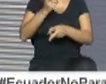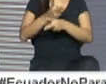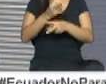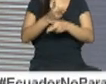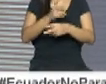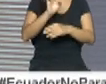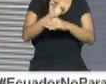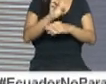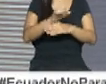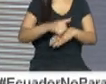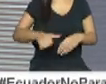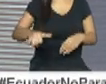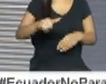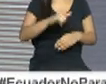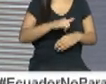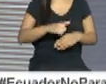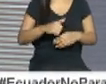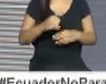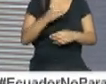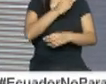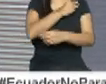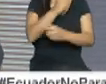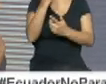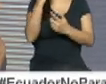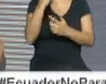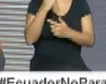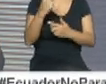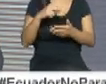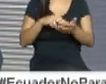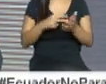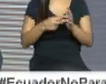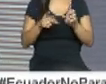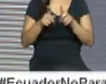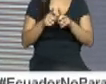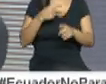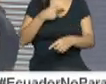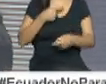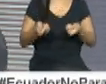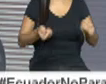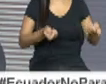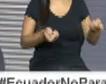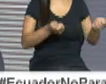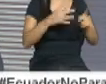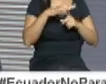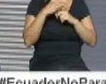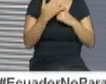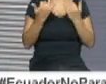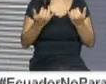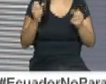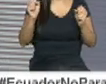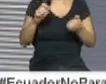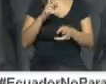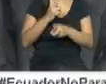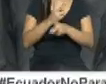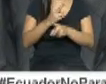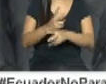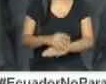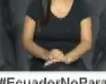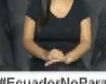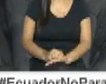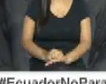posibilidad de que las Fuerzas Armadas sean beligerantes ante las circunstancias que estamos viviendo? A